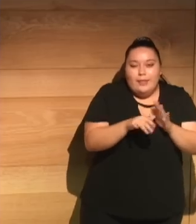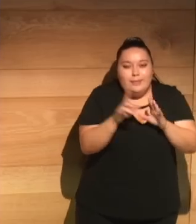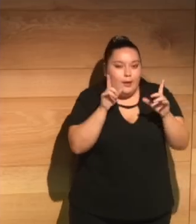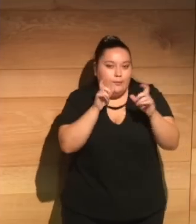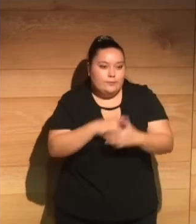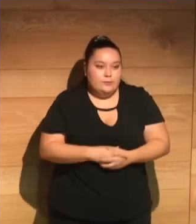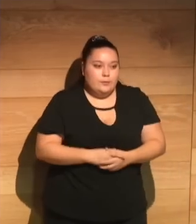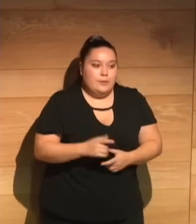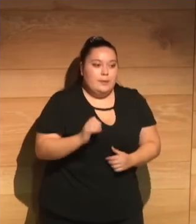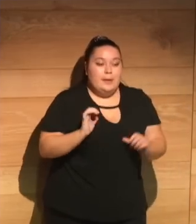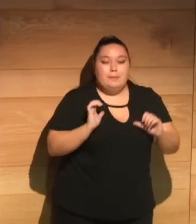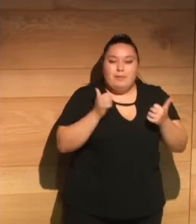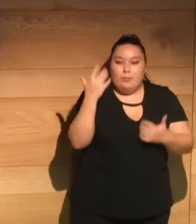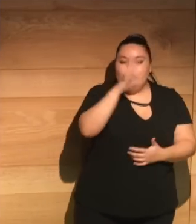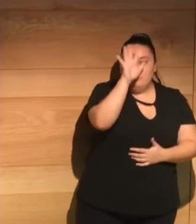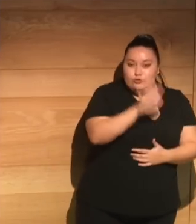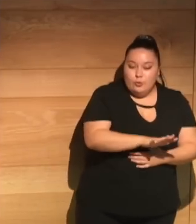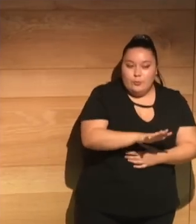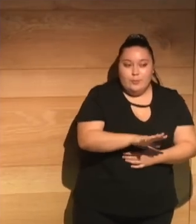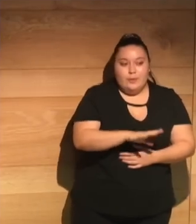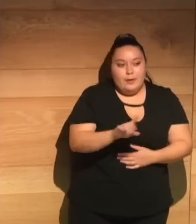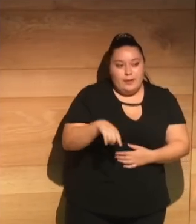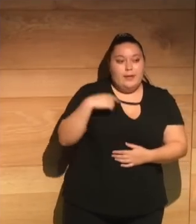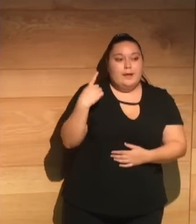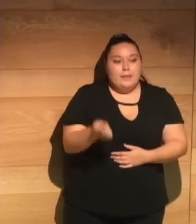vamos viendo. O sea, hemos empezado con la sombra, luego que sí, tal, que ahora ya